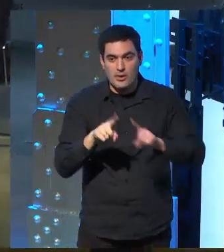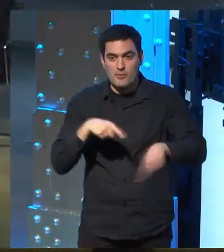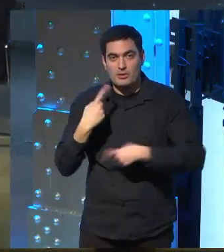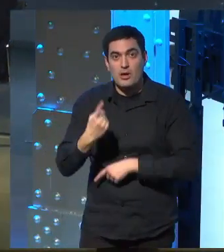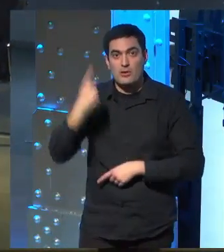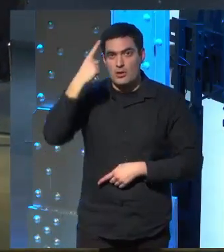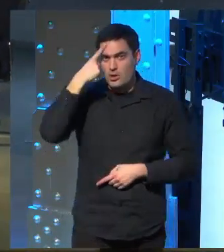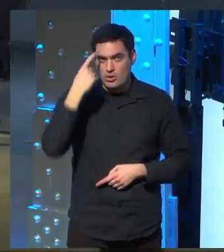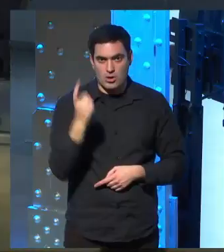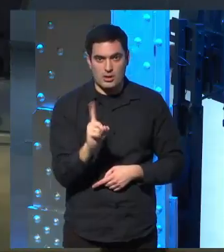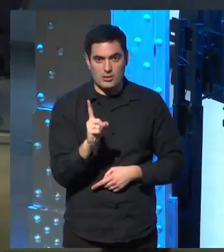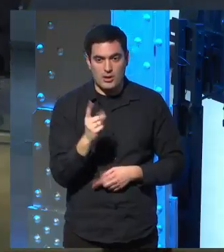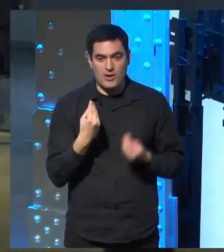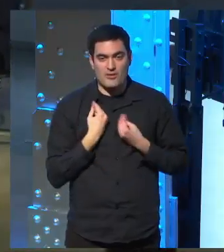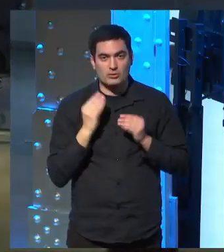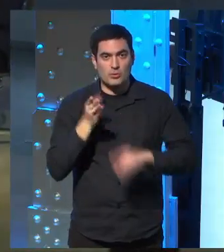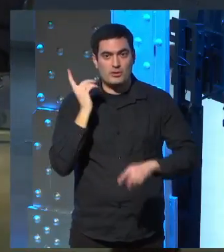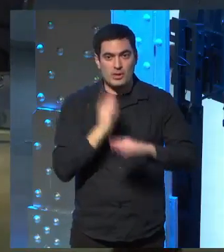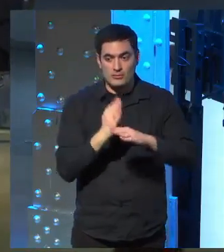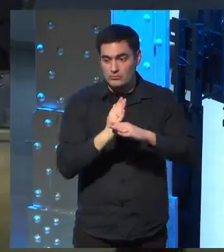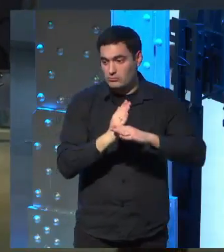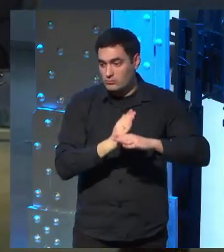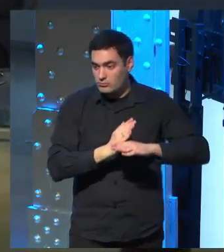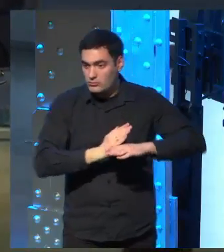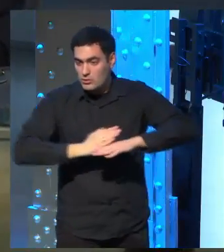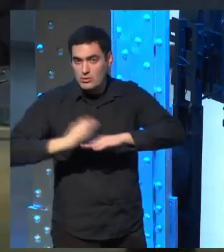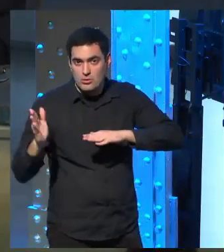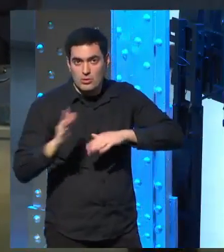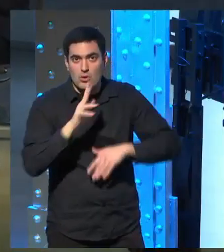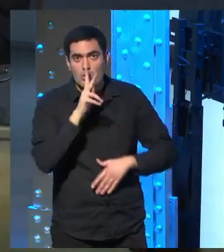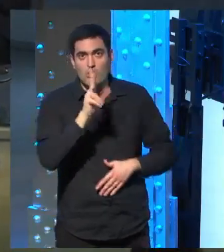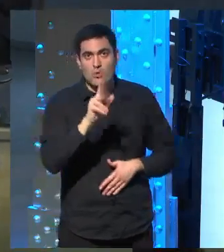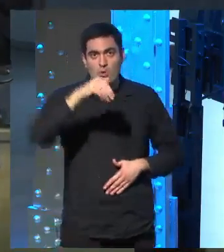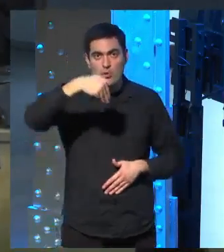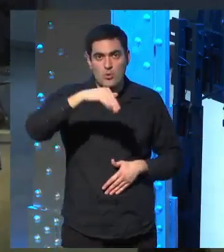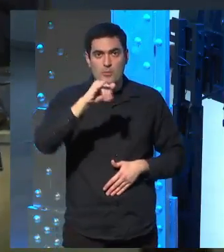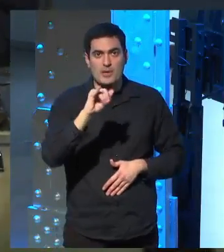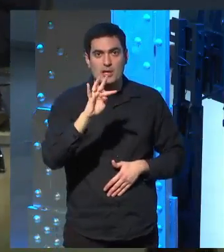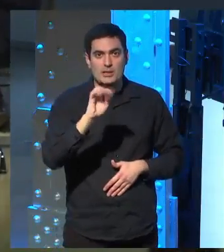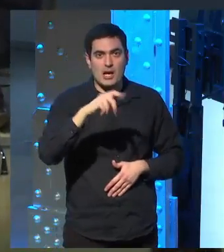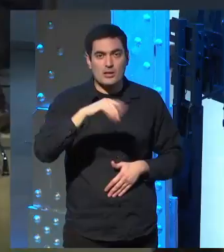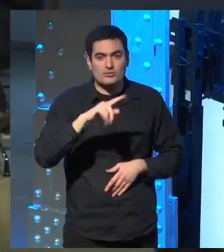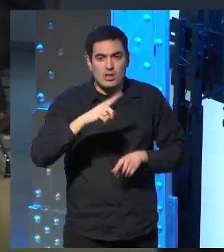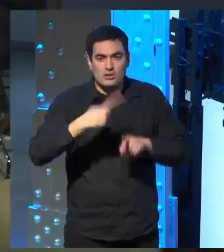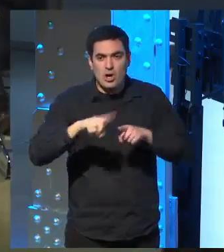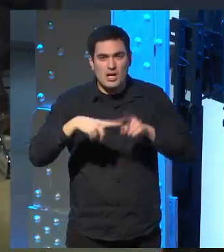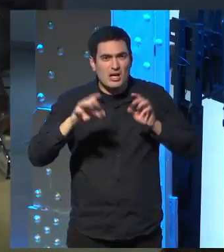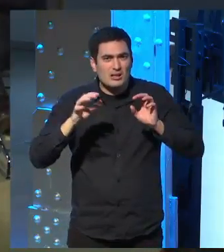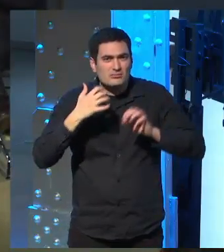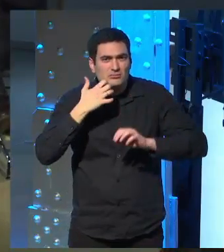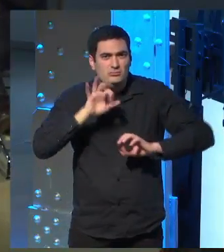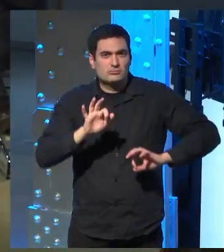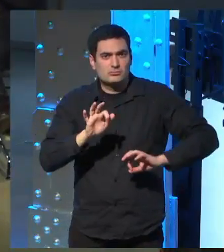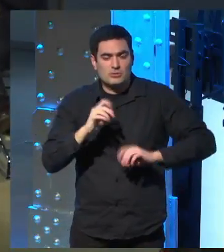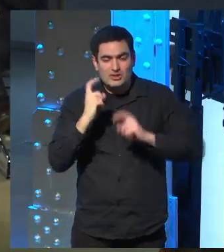ateo a mitad de su vida, y luego se dedica manifiestamente unitario, ese movimiento unitarismo, una cosa muy particular. Entonces, yo